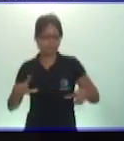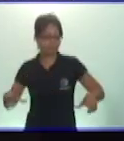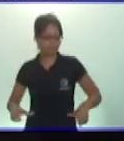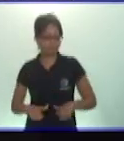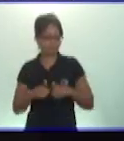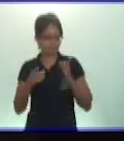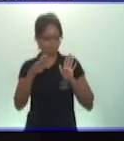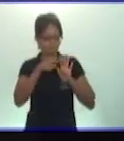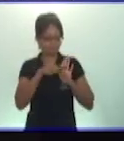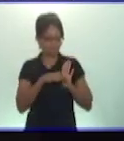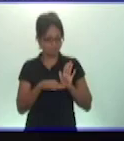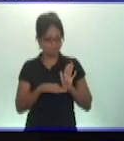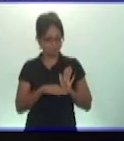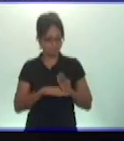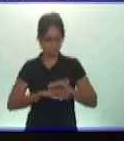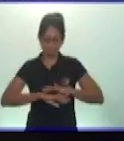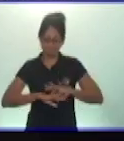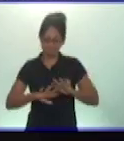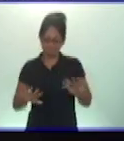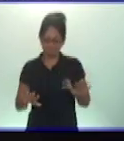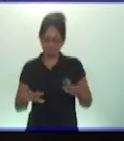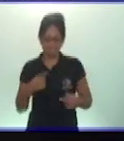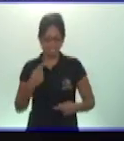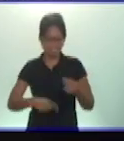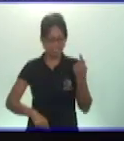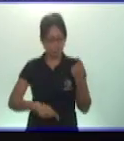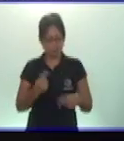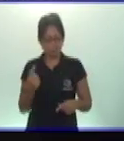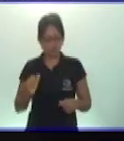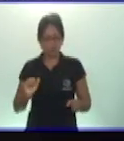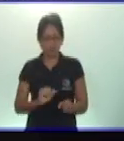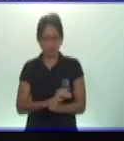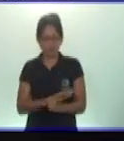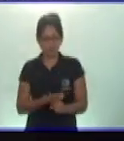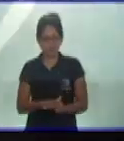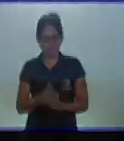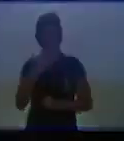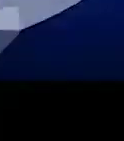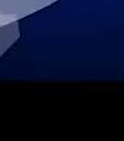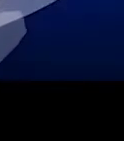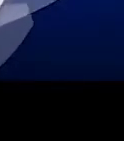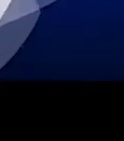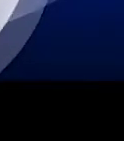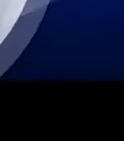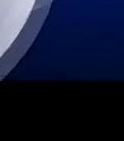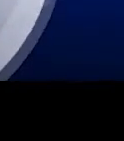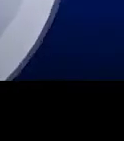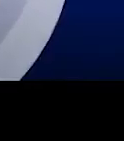sanitarias para así ganarle la batalla a esta pandemia que hoy nos azota. Muchas gracias.